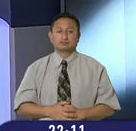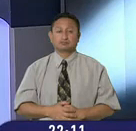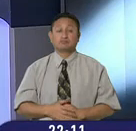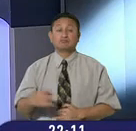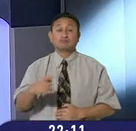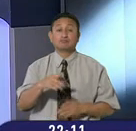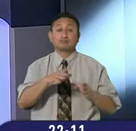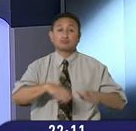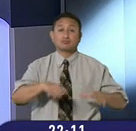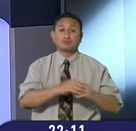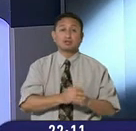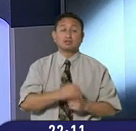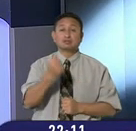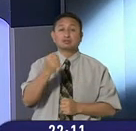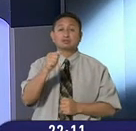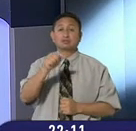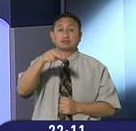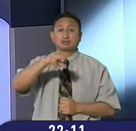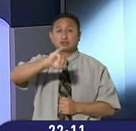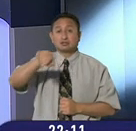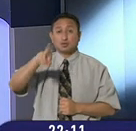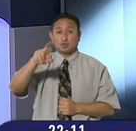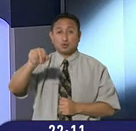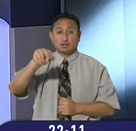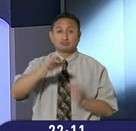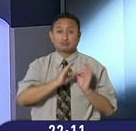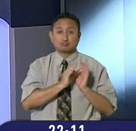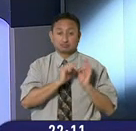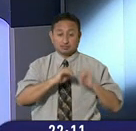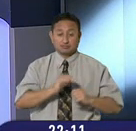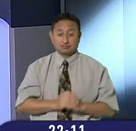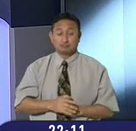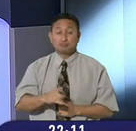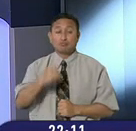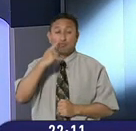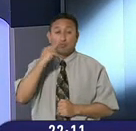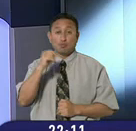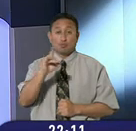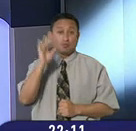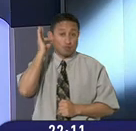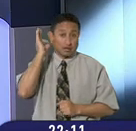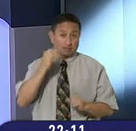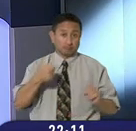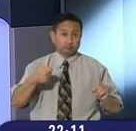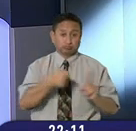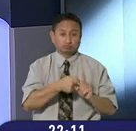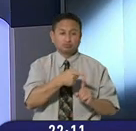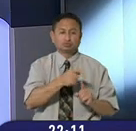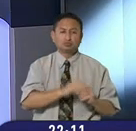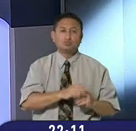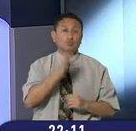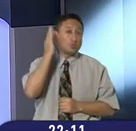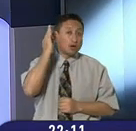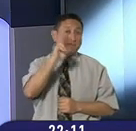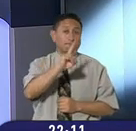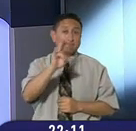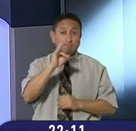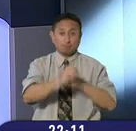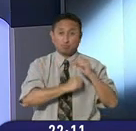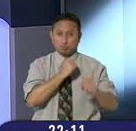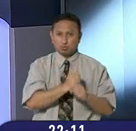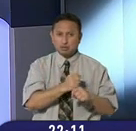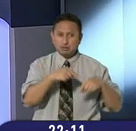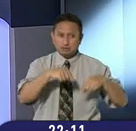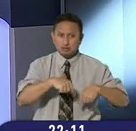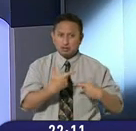En el sector de San Juan de Calderón se registró un presunto caso de femicidio. El cuerpo de una mujer de 27 años de edad fue encontrado